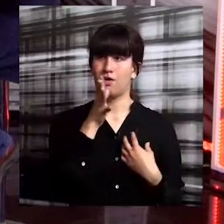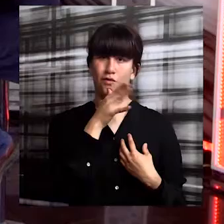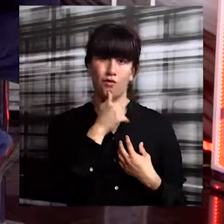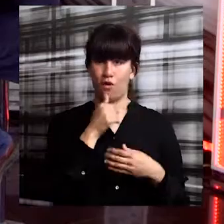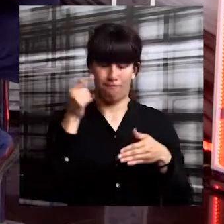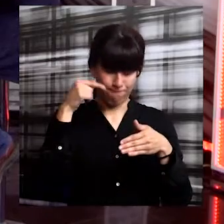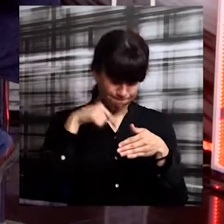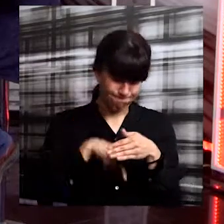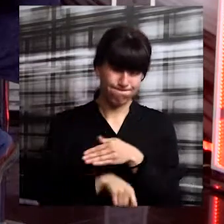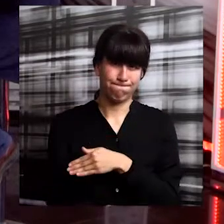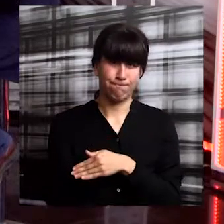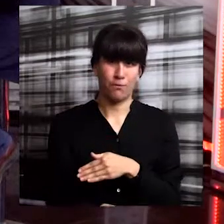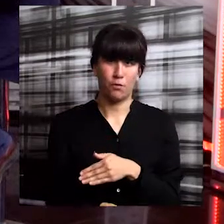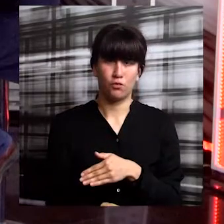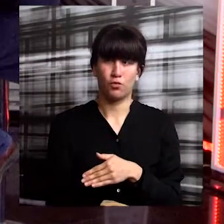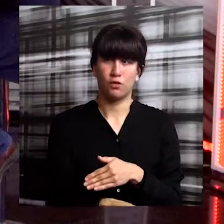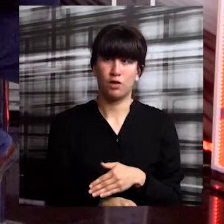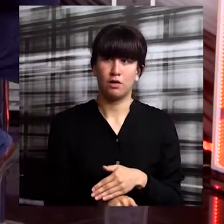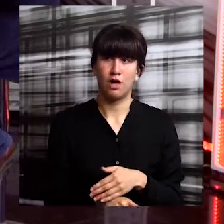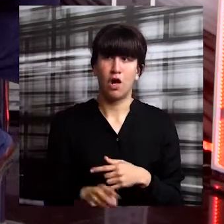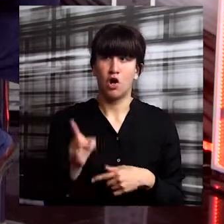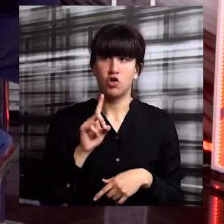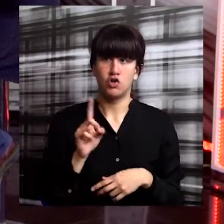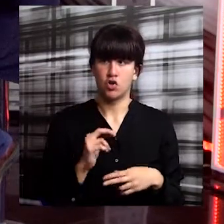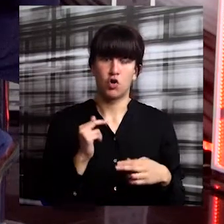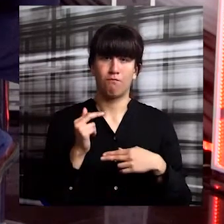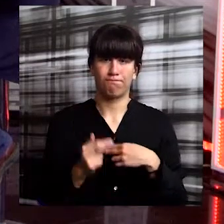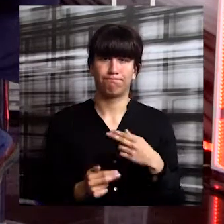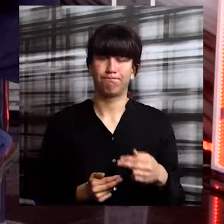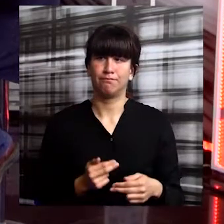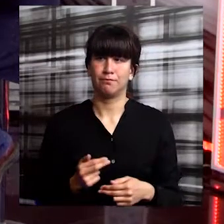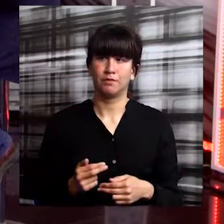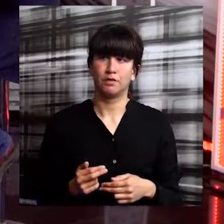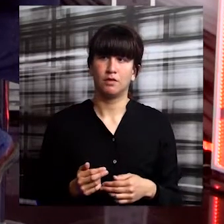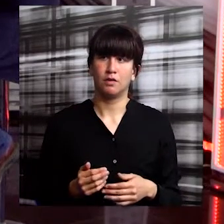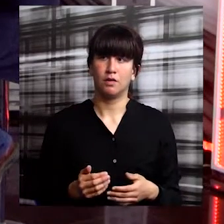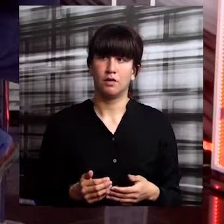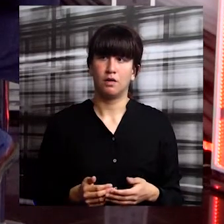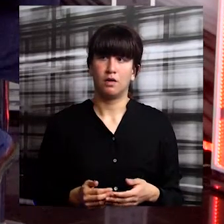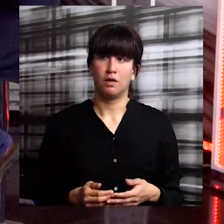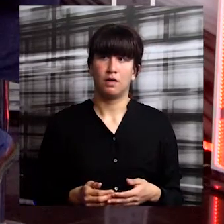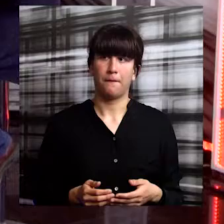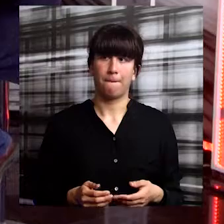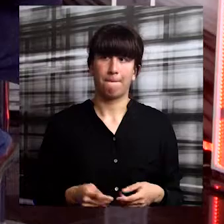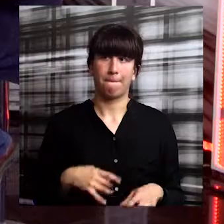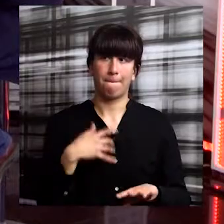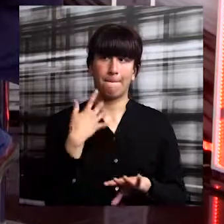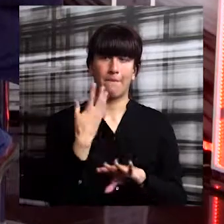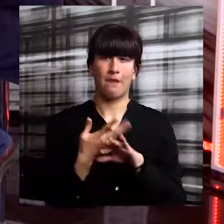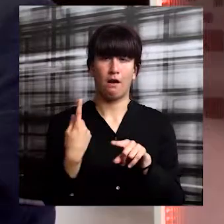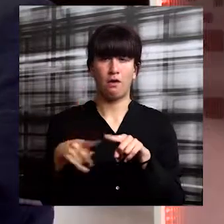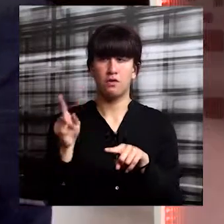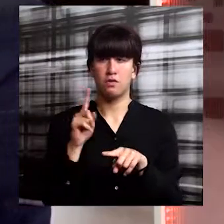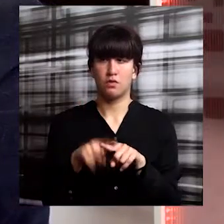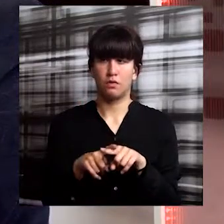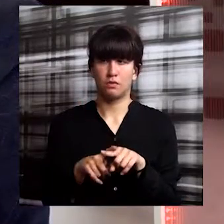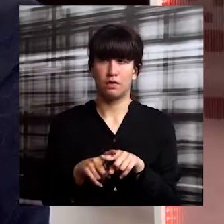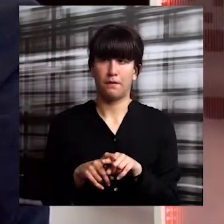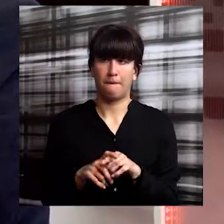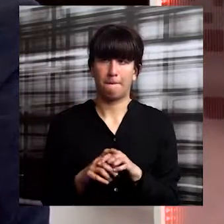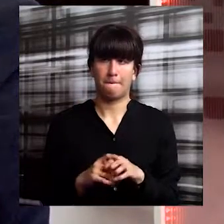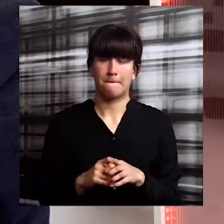estas cruzadas que en el fondo no contribuyen a la solución, pues la solución no es solamente el muelle, hay otras soluciones parciales. Perfecto, diputado. Nos